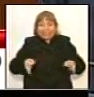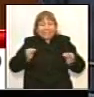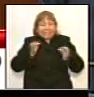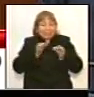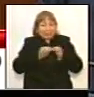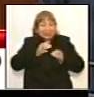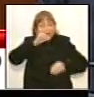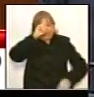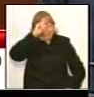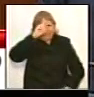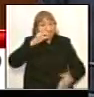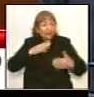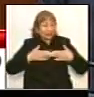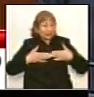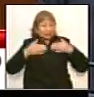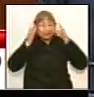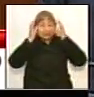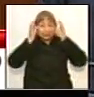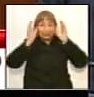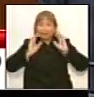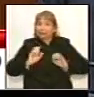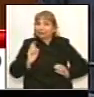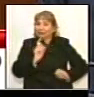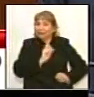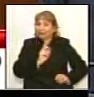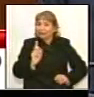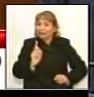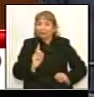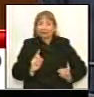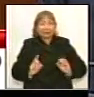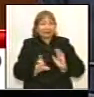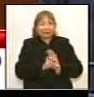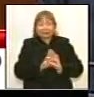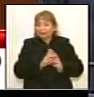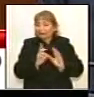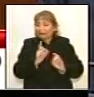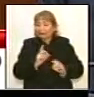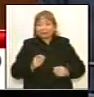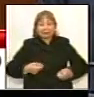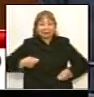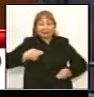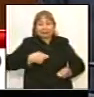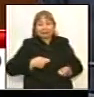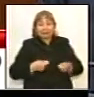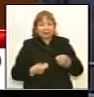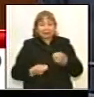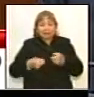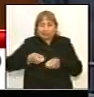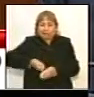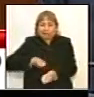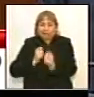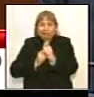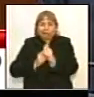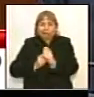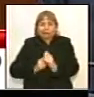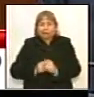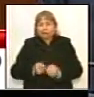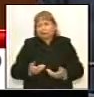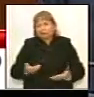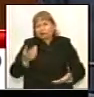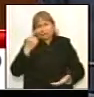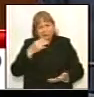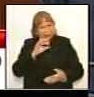el país nos podemos poner de acuerdo, ahora no, vamos a meter la ley de zancadilla, vamos a meter la pata de cabra